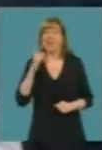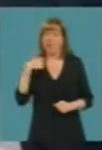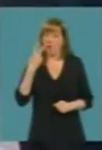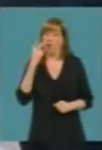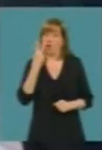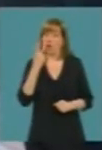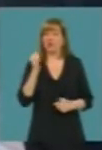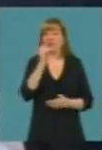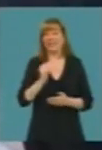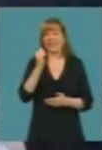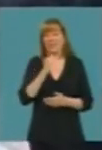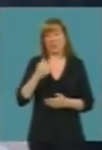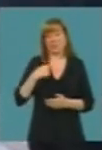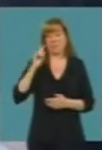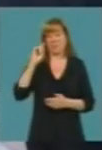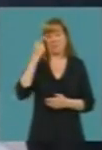gobierno, la primera soy yo.